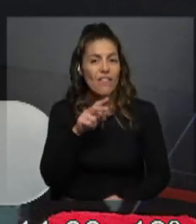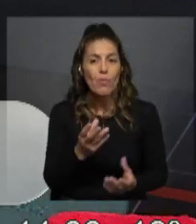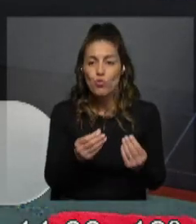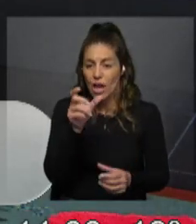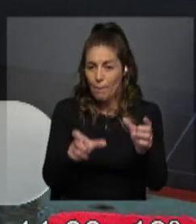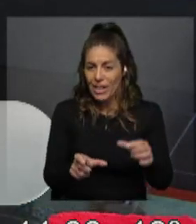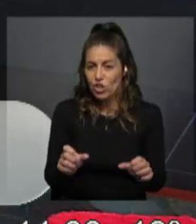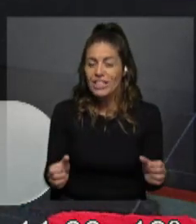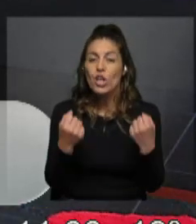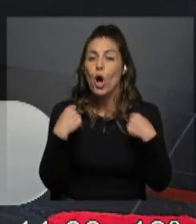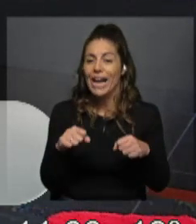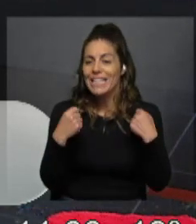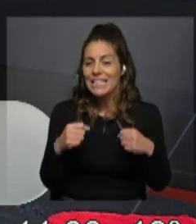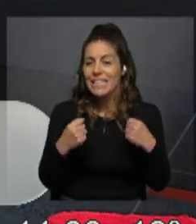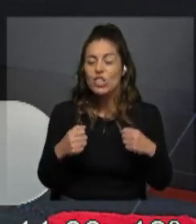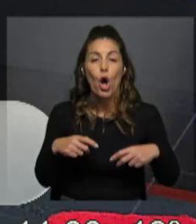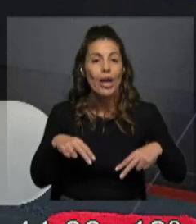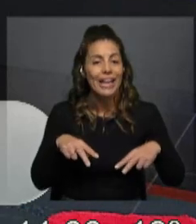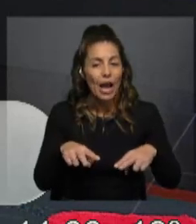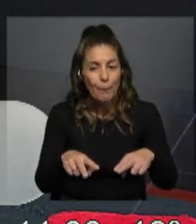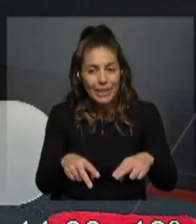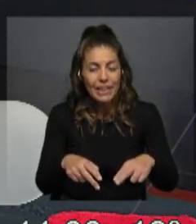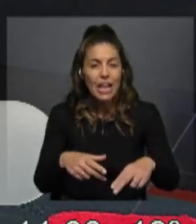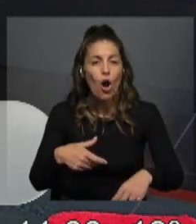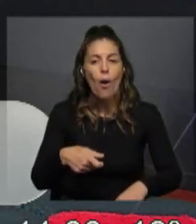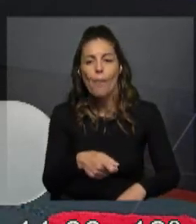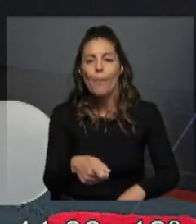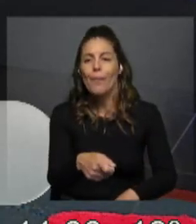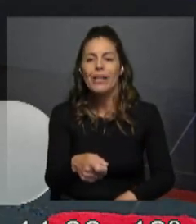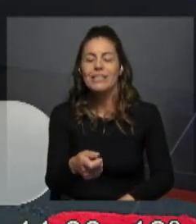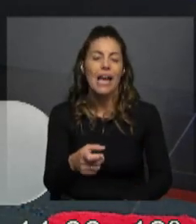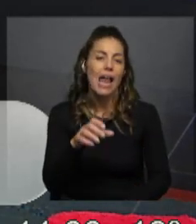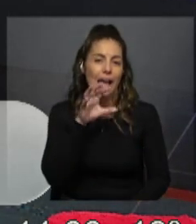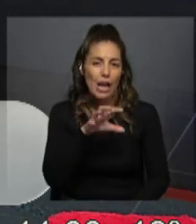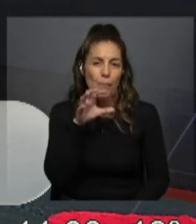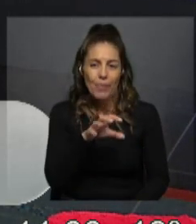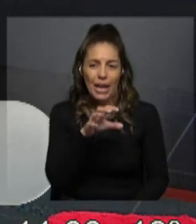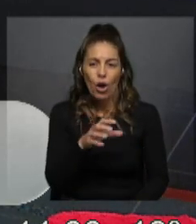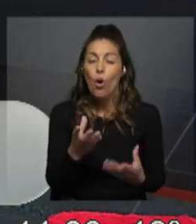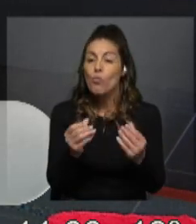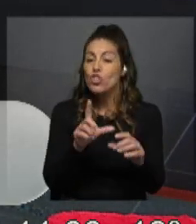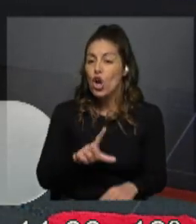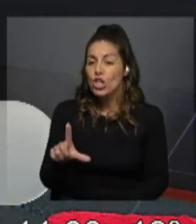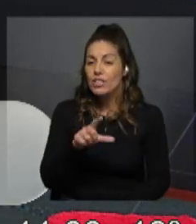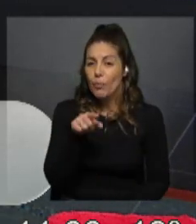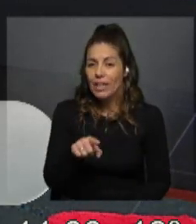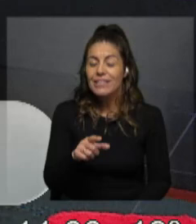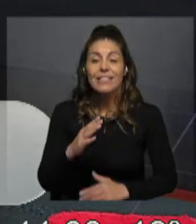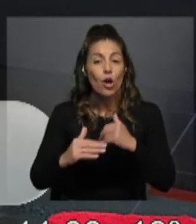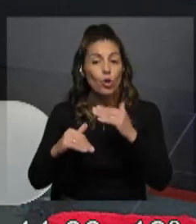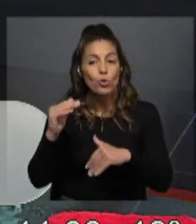que está realizando ejercicio, que camina, que saca a pasear el perro, ¿no? Aquí se está construyendo un colegio a la